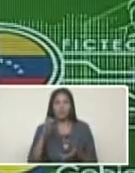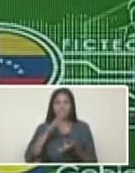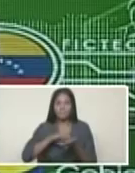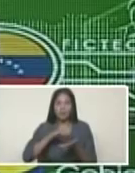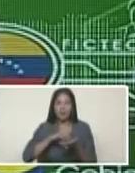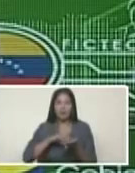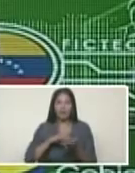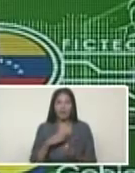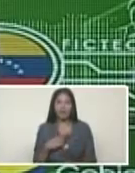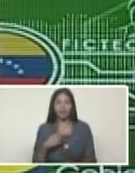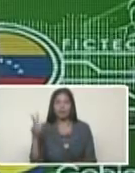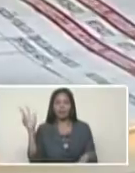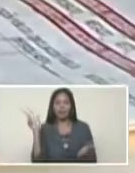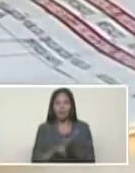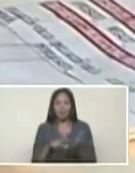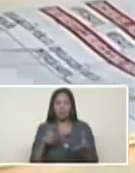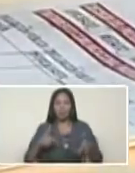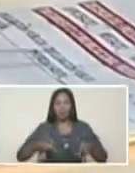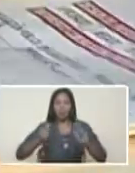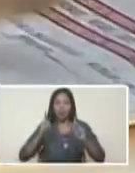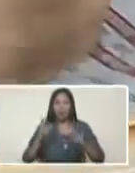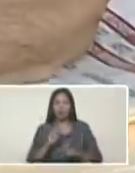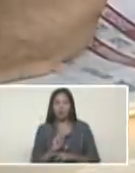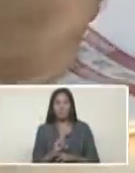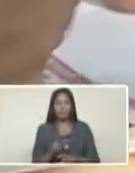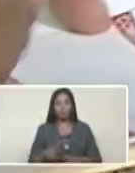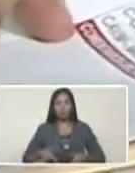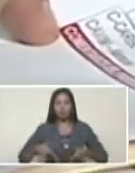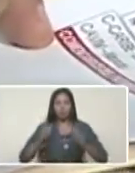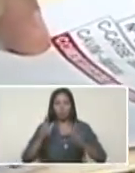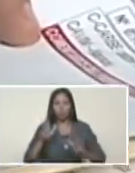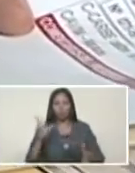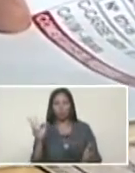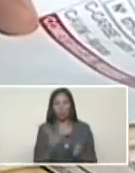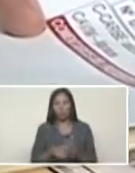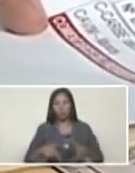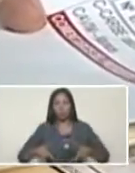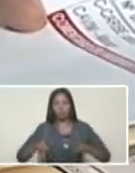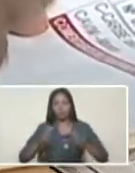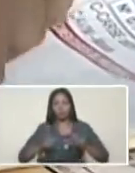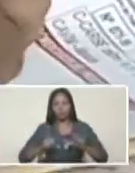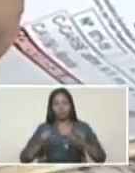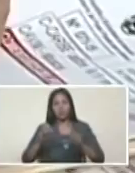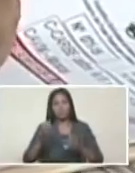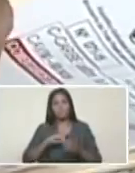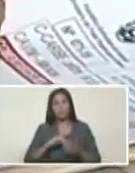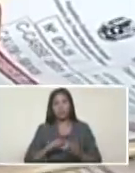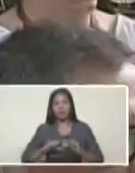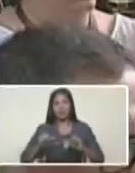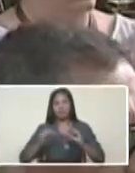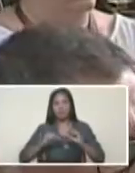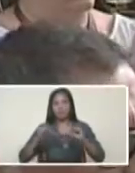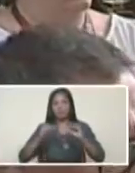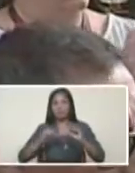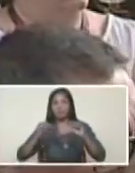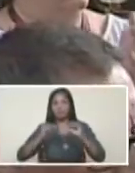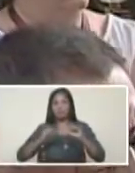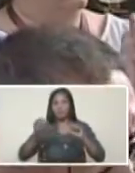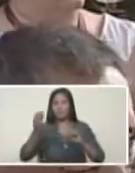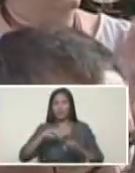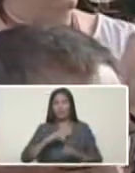Maracay. Aprobado de inmediato, cúmplase, avance, avance, avance, avance, avance,